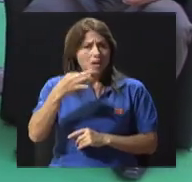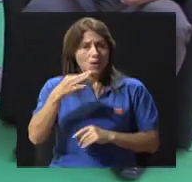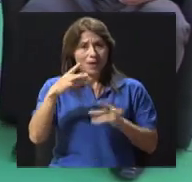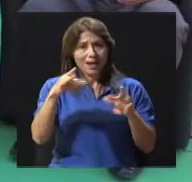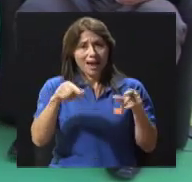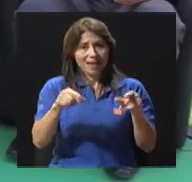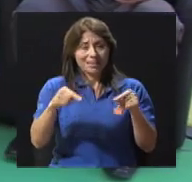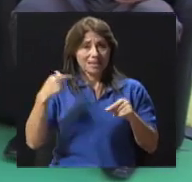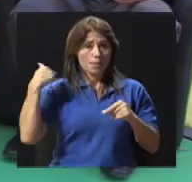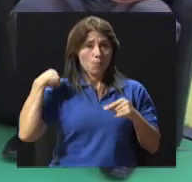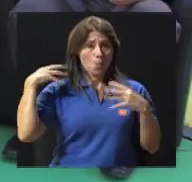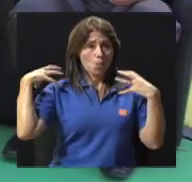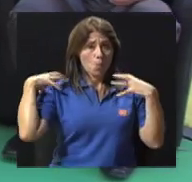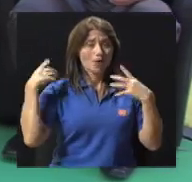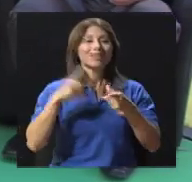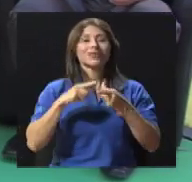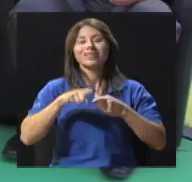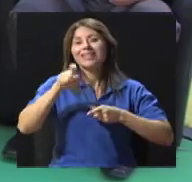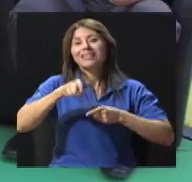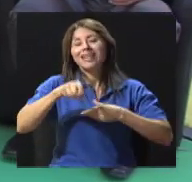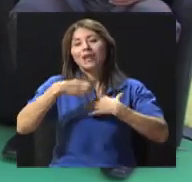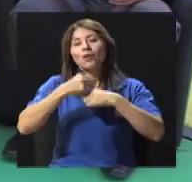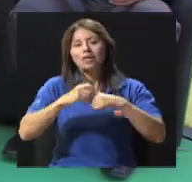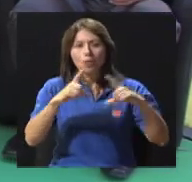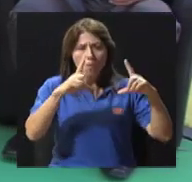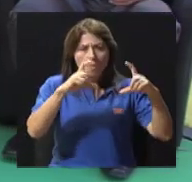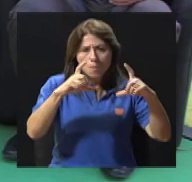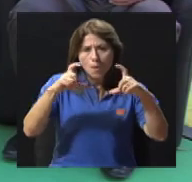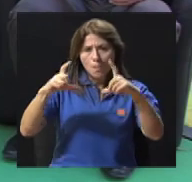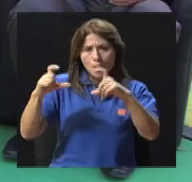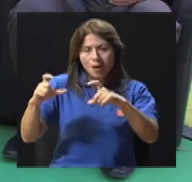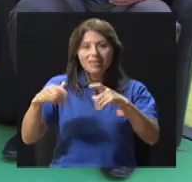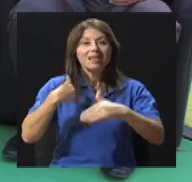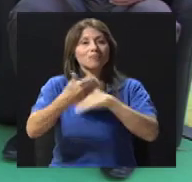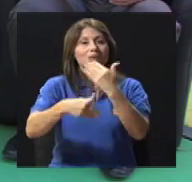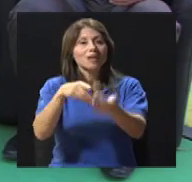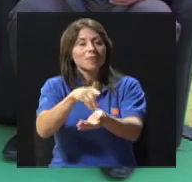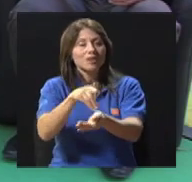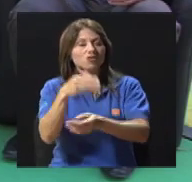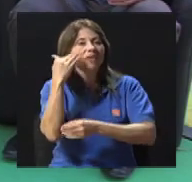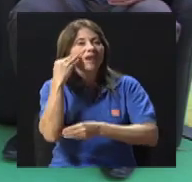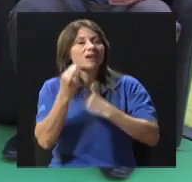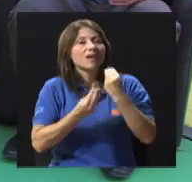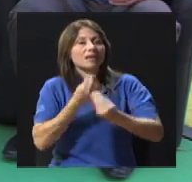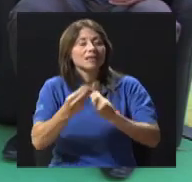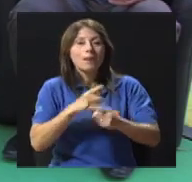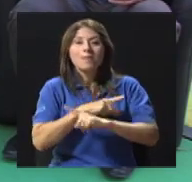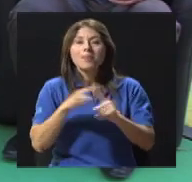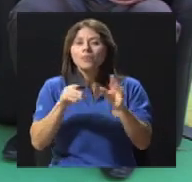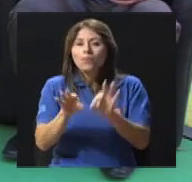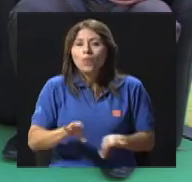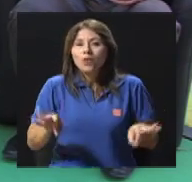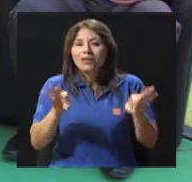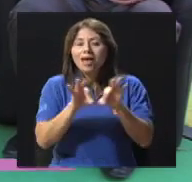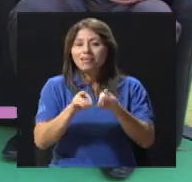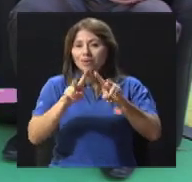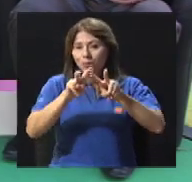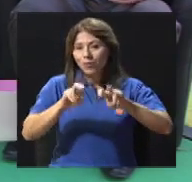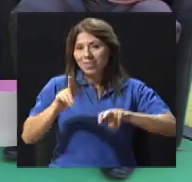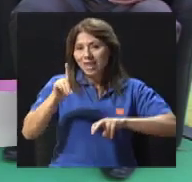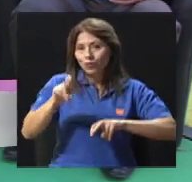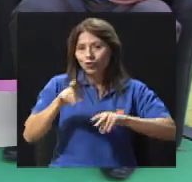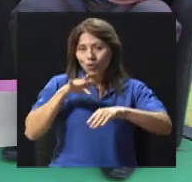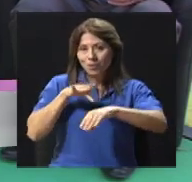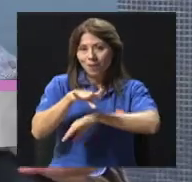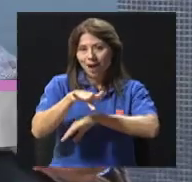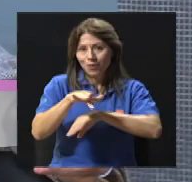radiografías, etcétera. Ya el médico encauzará el tipo de atención que requiere el paciente, pero la clave es diagnóstico temprano del cáncer. A